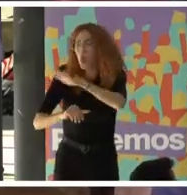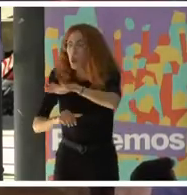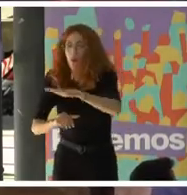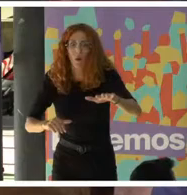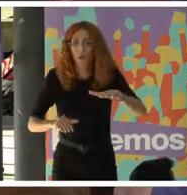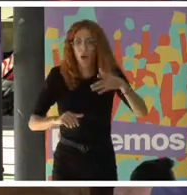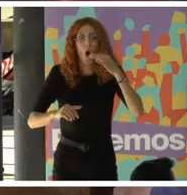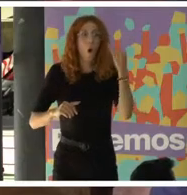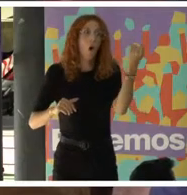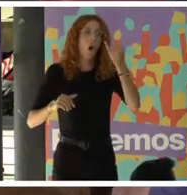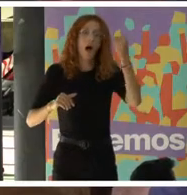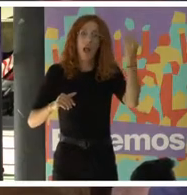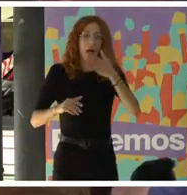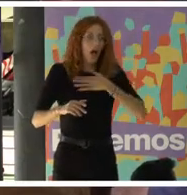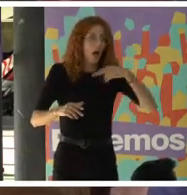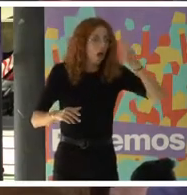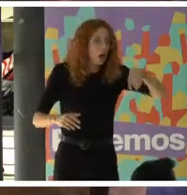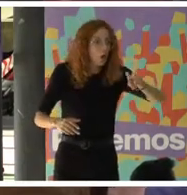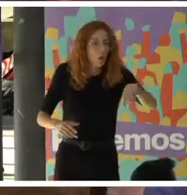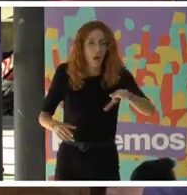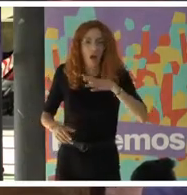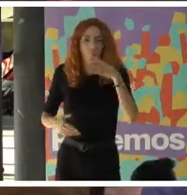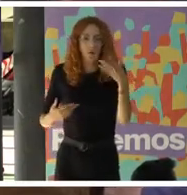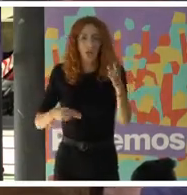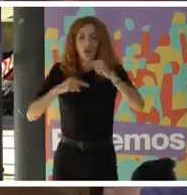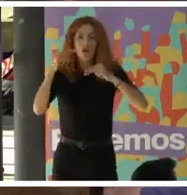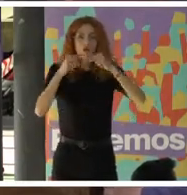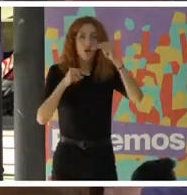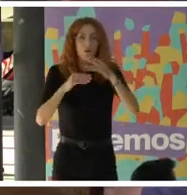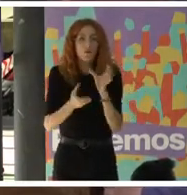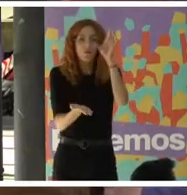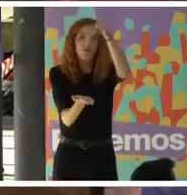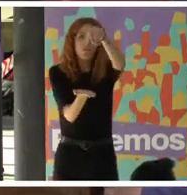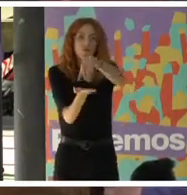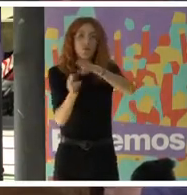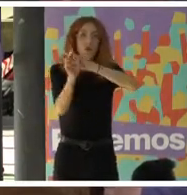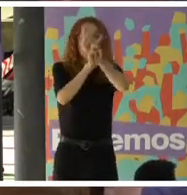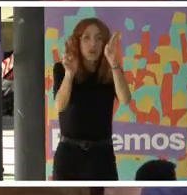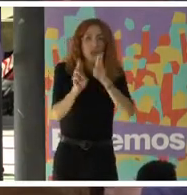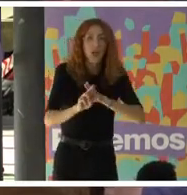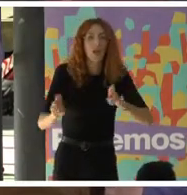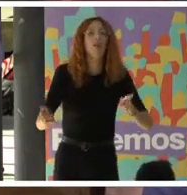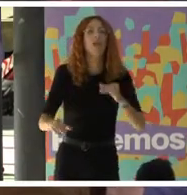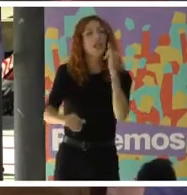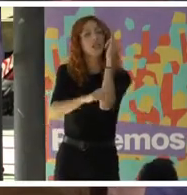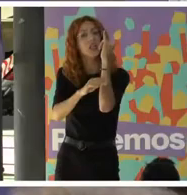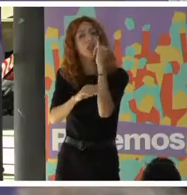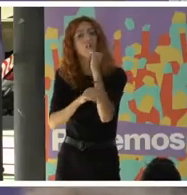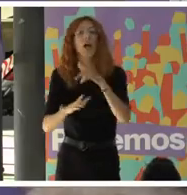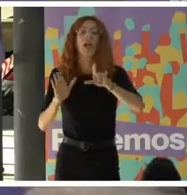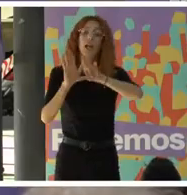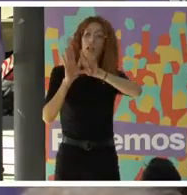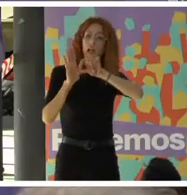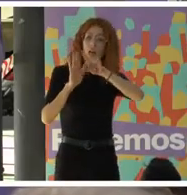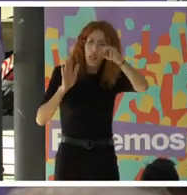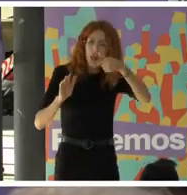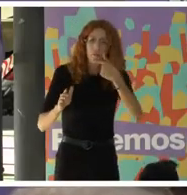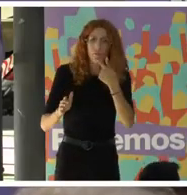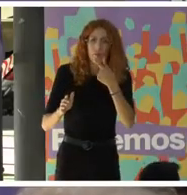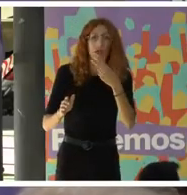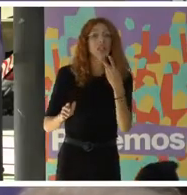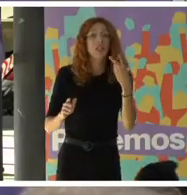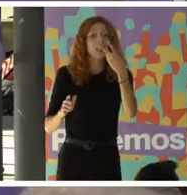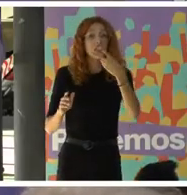Ojalá, porque construimos toda una estructura internacional, institucional y legal después de la Segunda